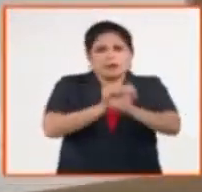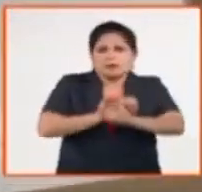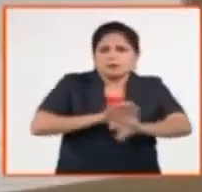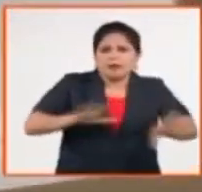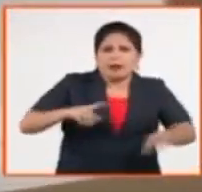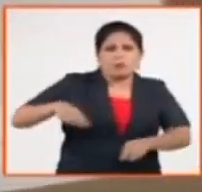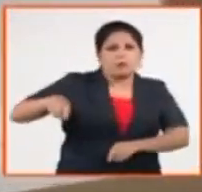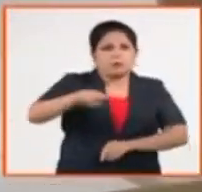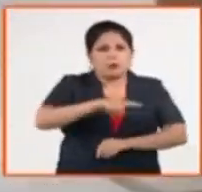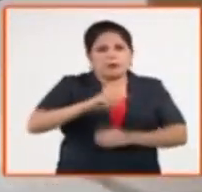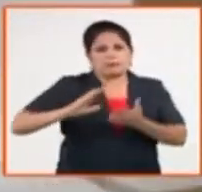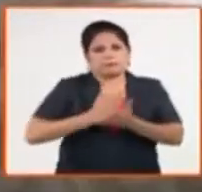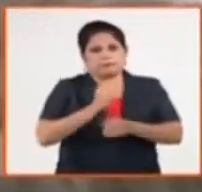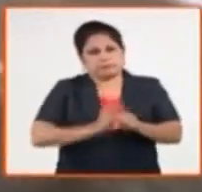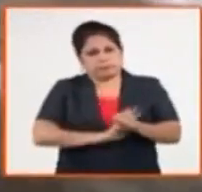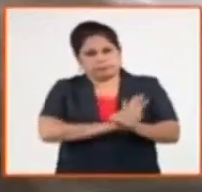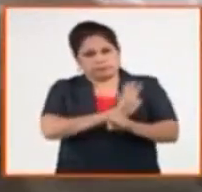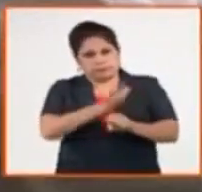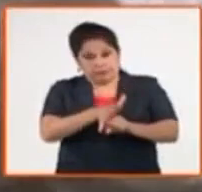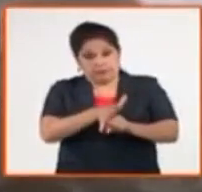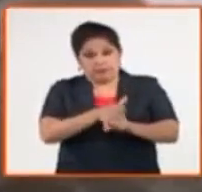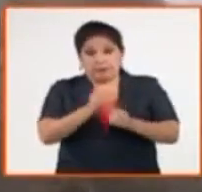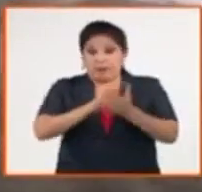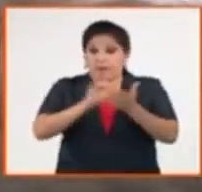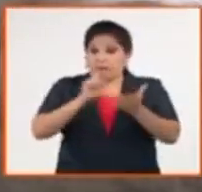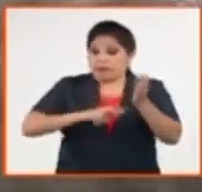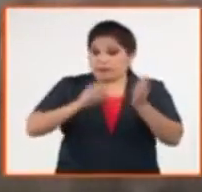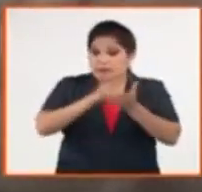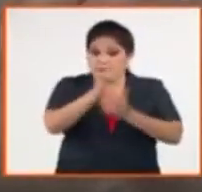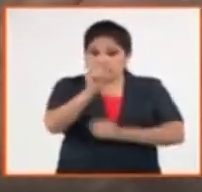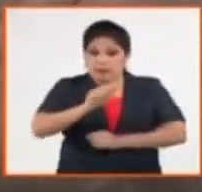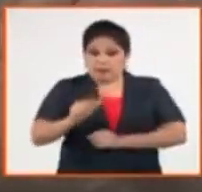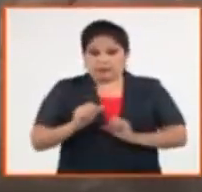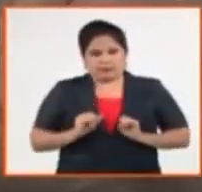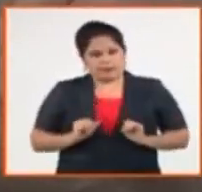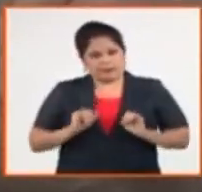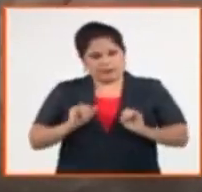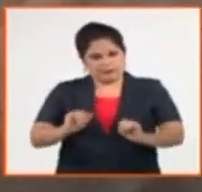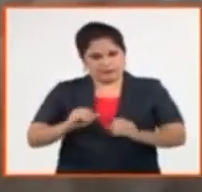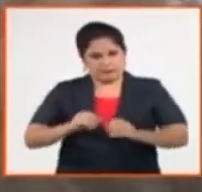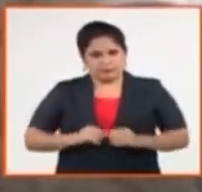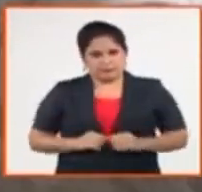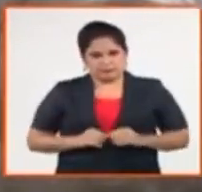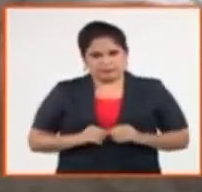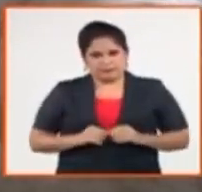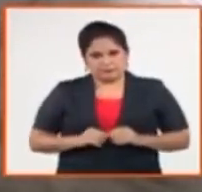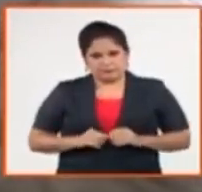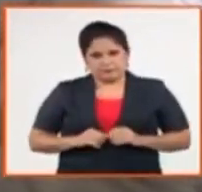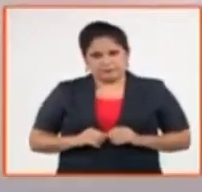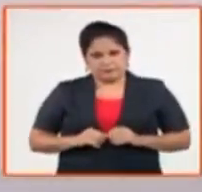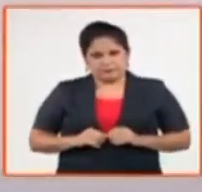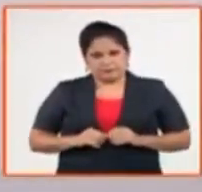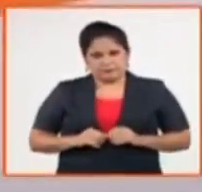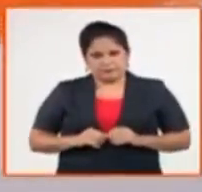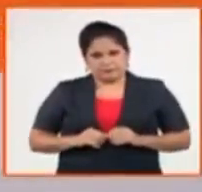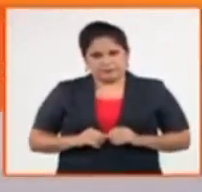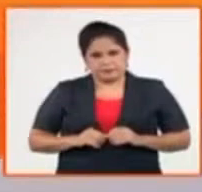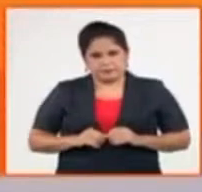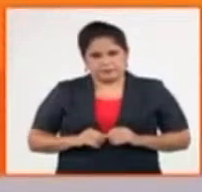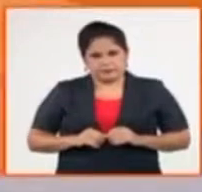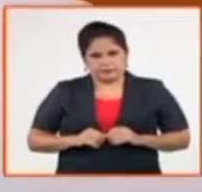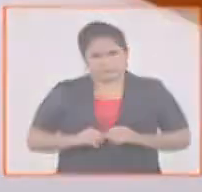de la COVID-19. En Mayagüeque, Elvis Gil, Sistema Informativo de la Televisión Cubana.